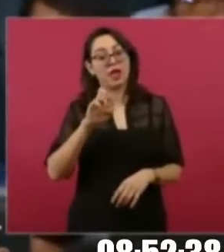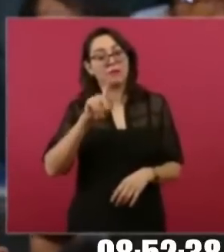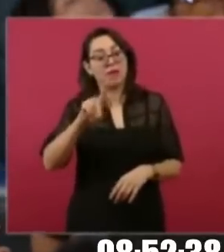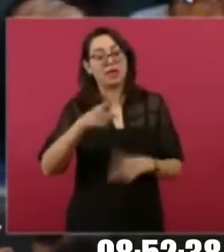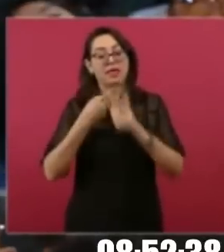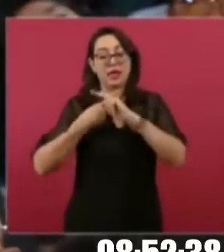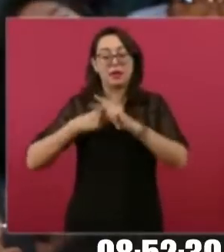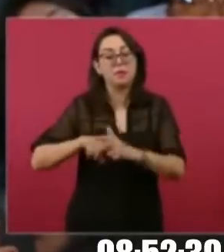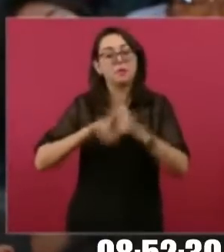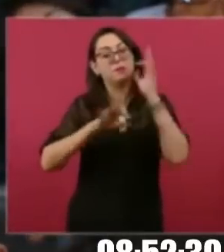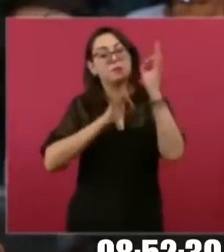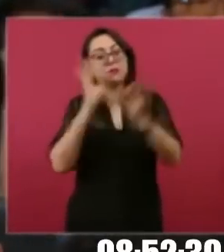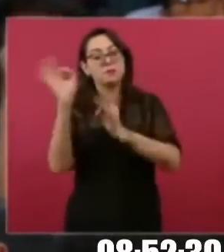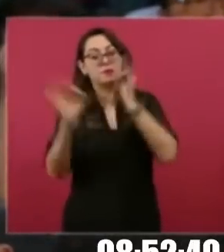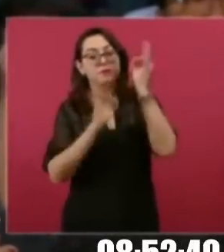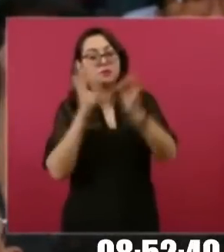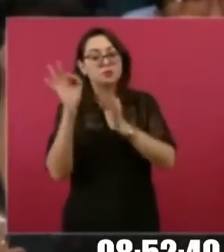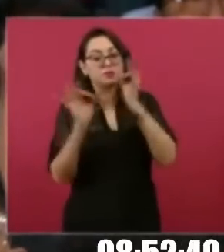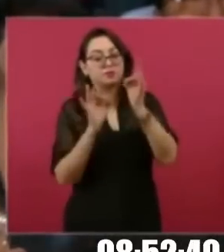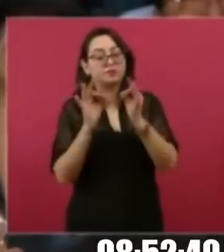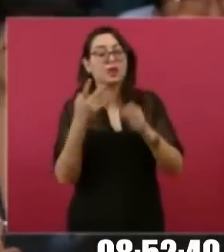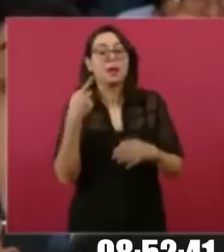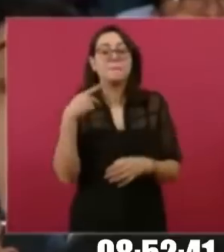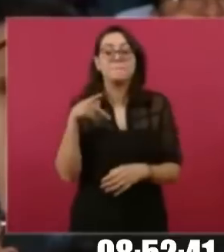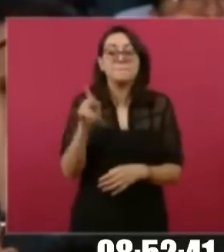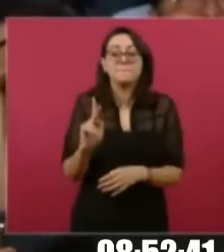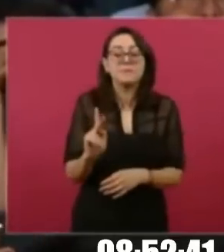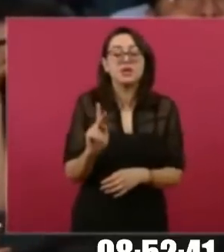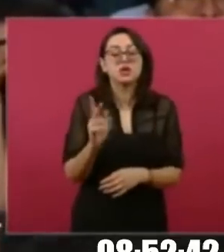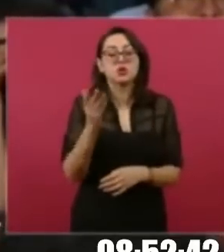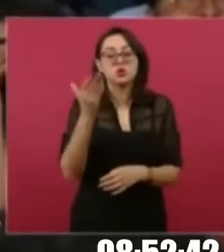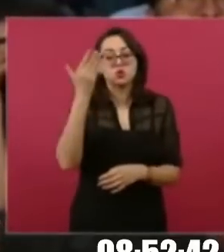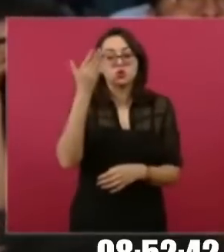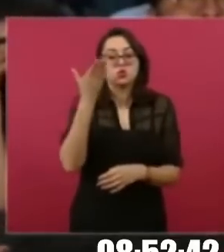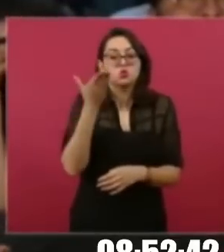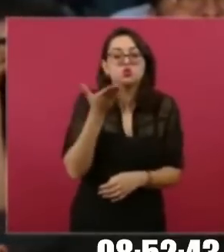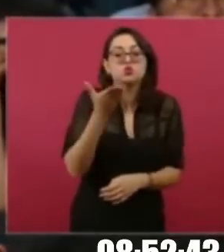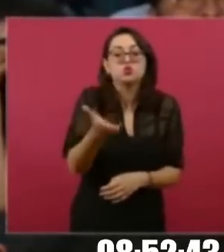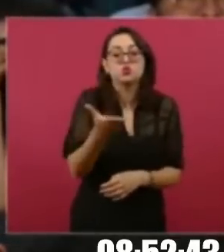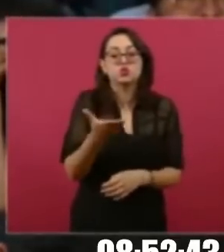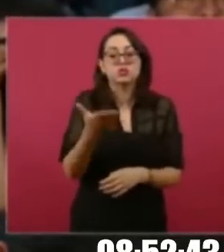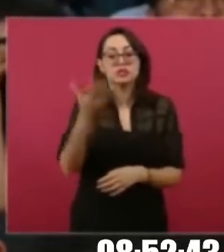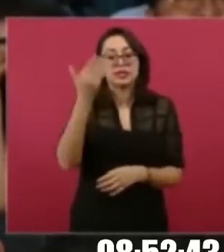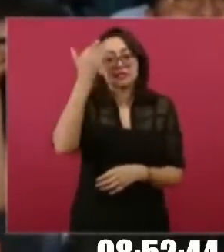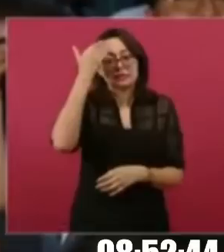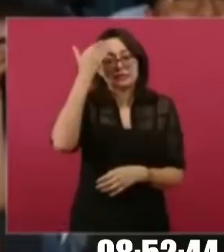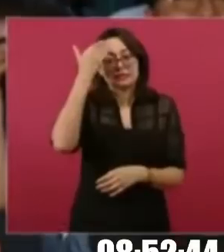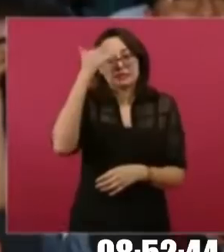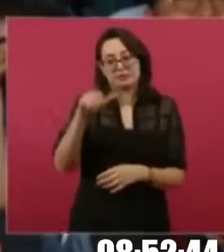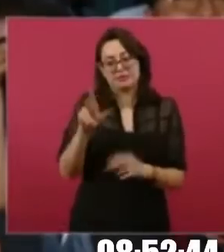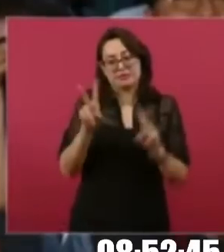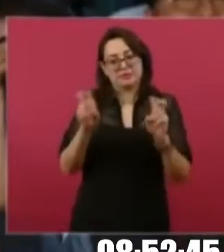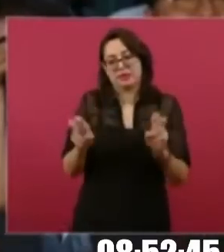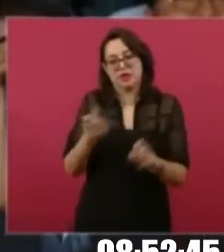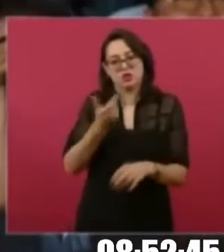pero nos llamó la atención el tema de una secretaría de la cuatro t que proponía ya hubo una carta de uno de sus hijos que agradecía el tema pero que